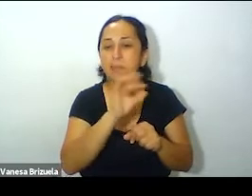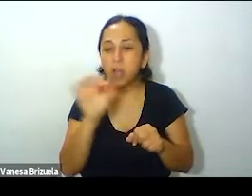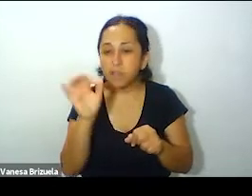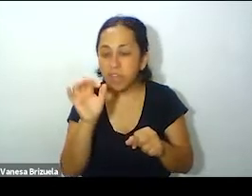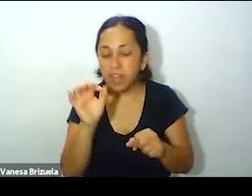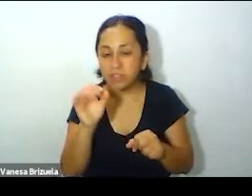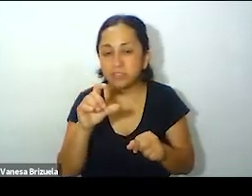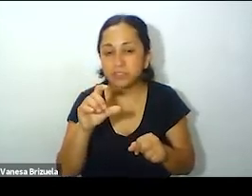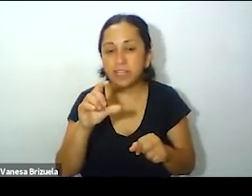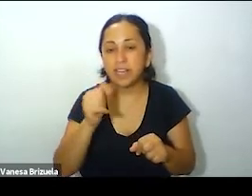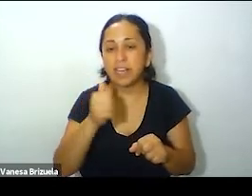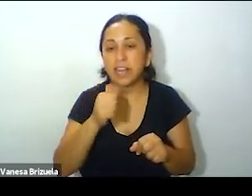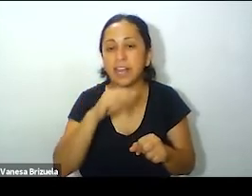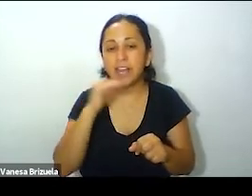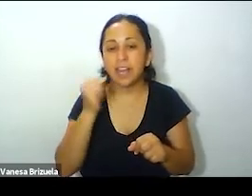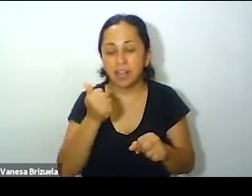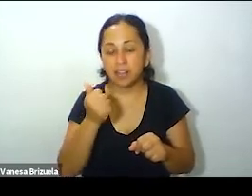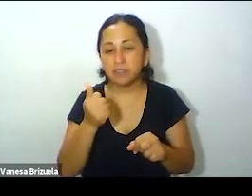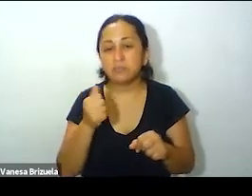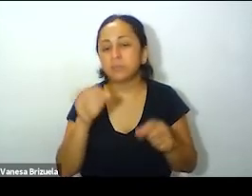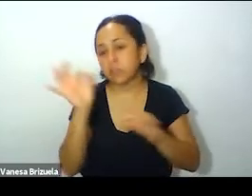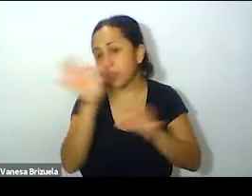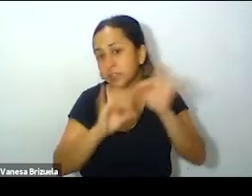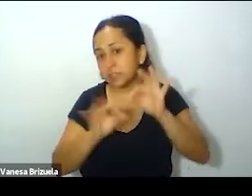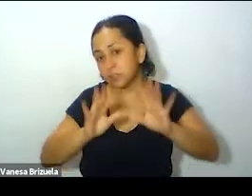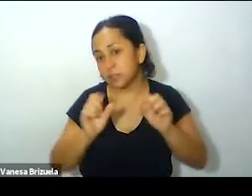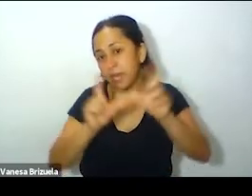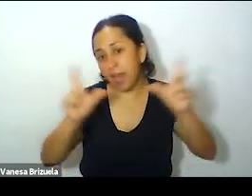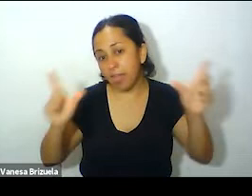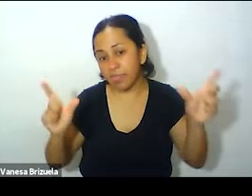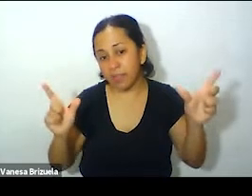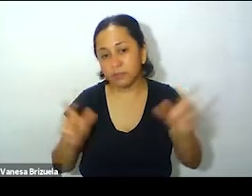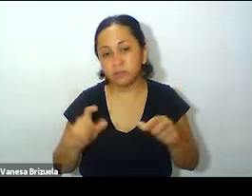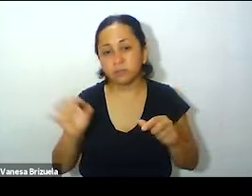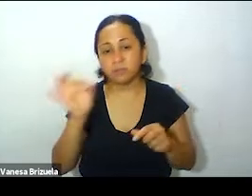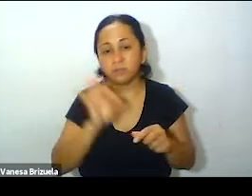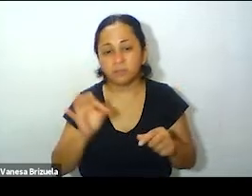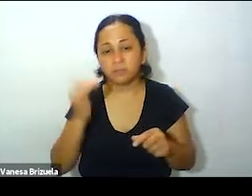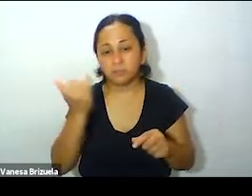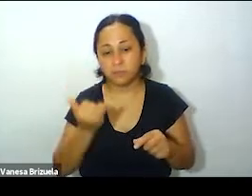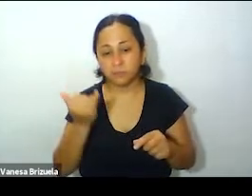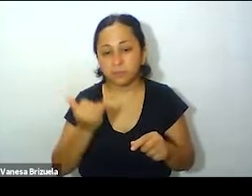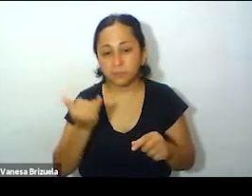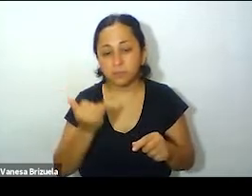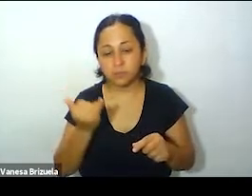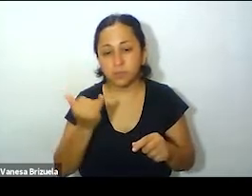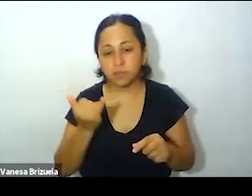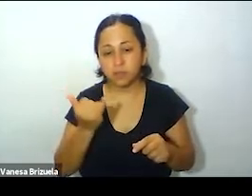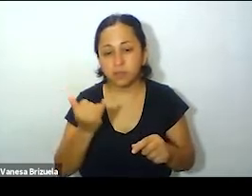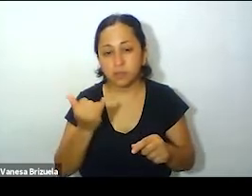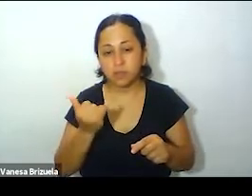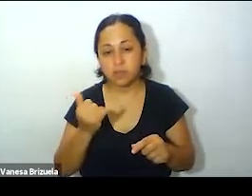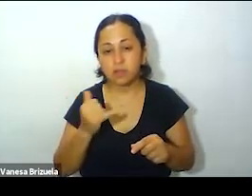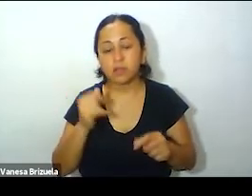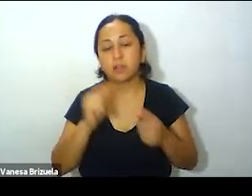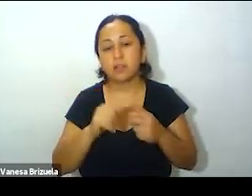la tipografía, por diseño, ya es un poquito más grande quizás, o tiene en su